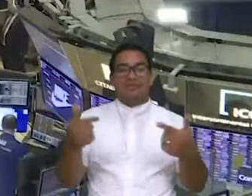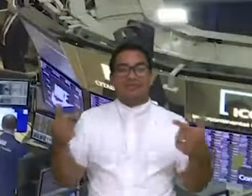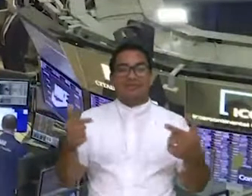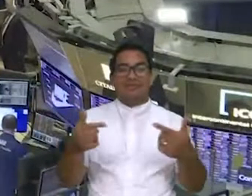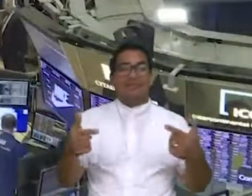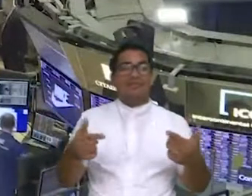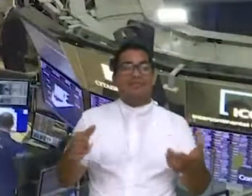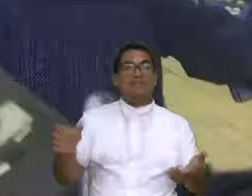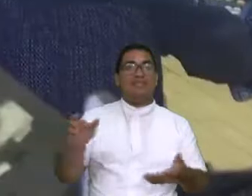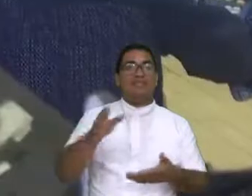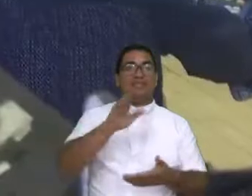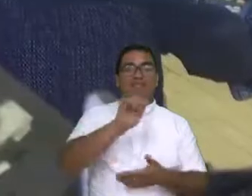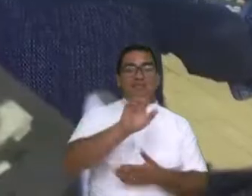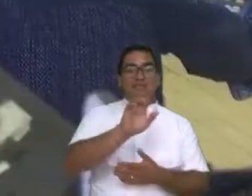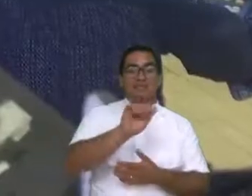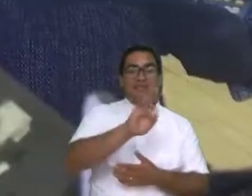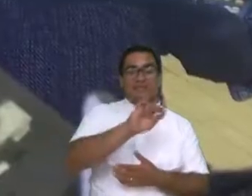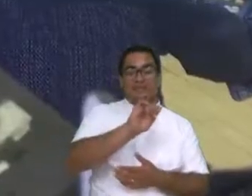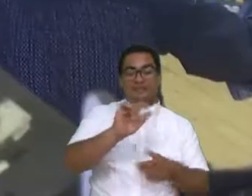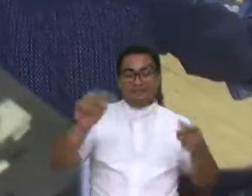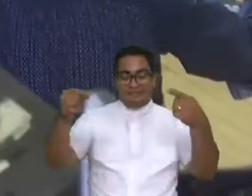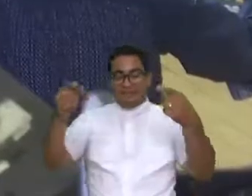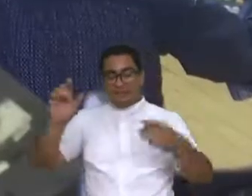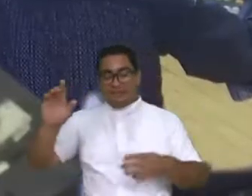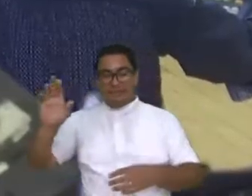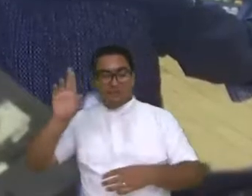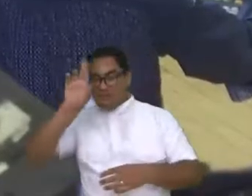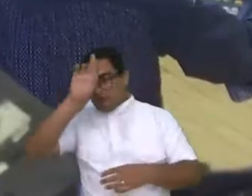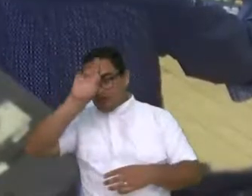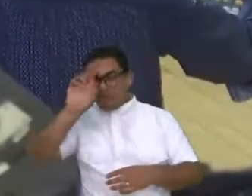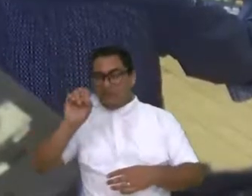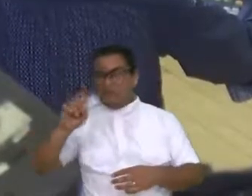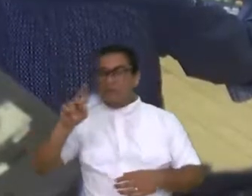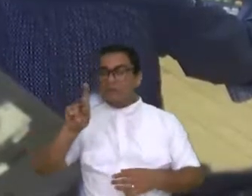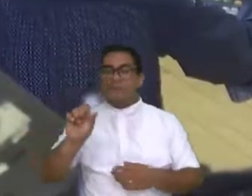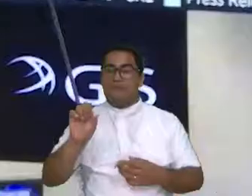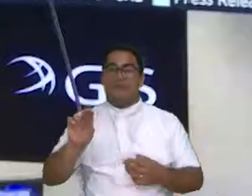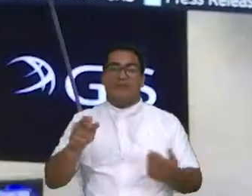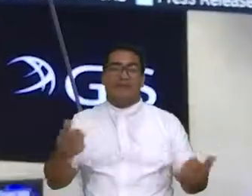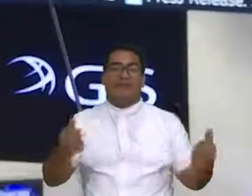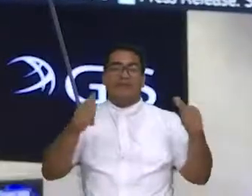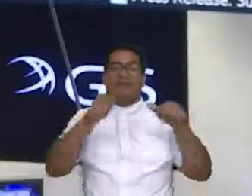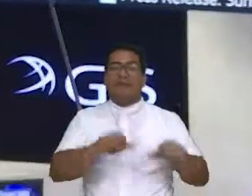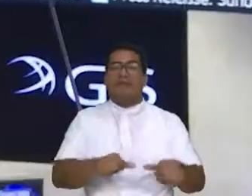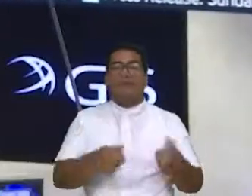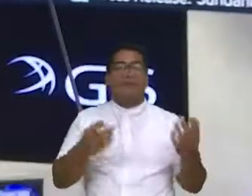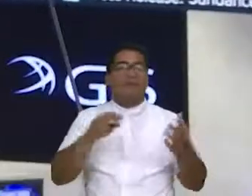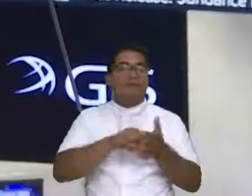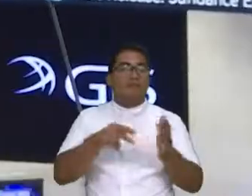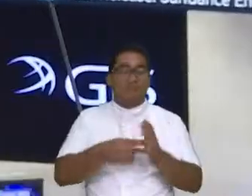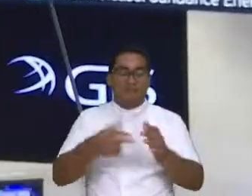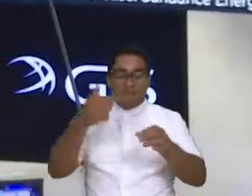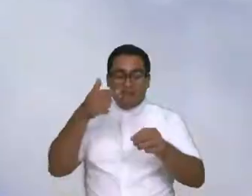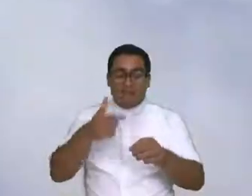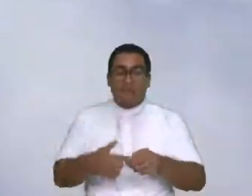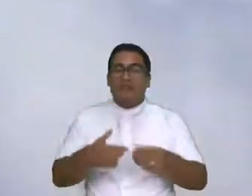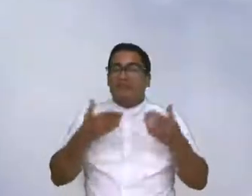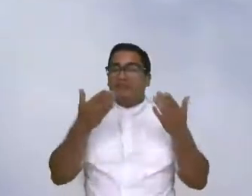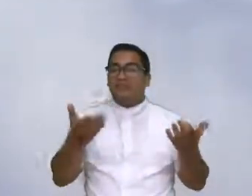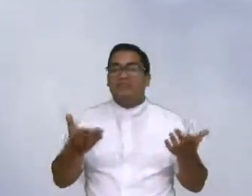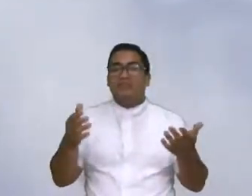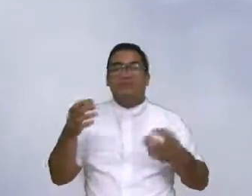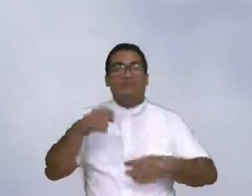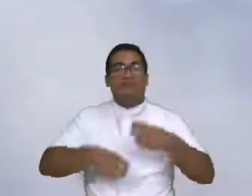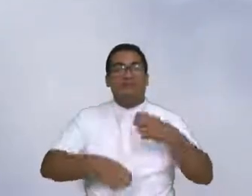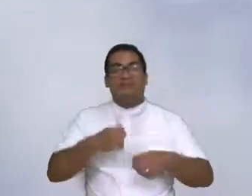entre Arabia Saudí y Rusia, después de que la OPEP no consiguiese acordar con Moscú un nuevo recorte en la producción de crudo para paliar los efectos